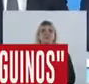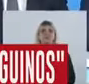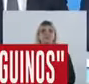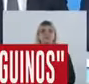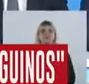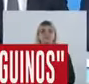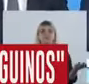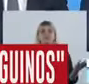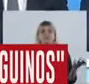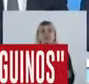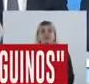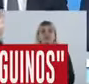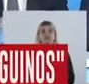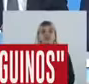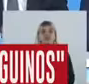Ahora,